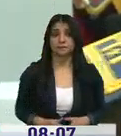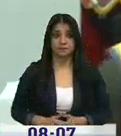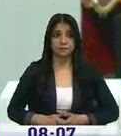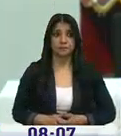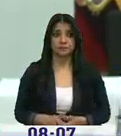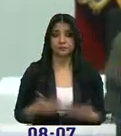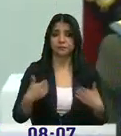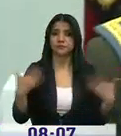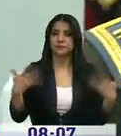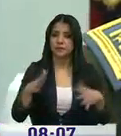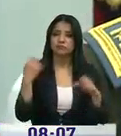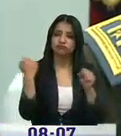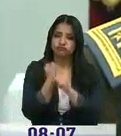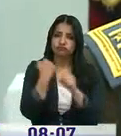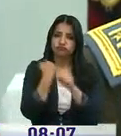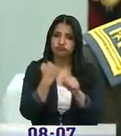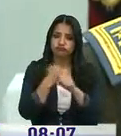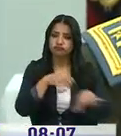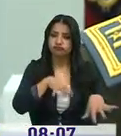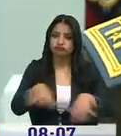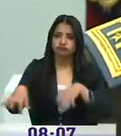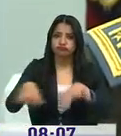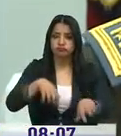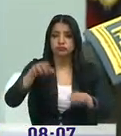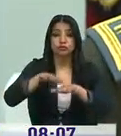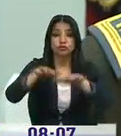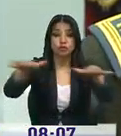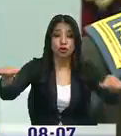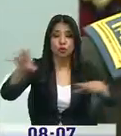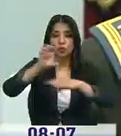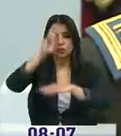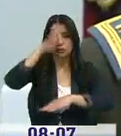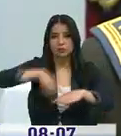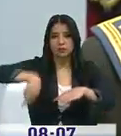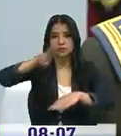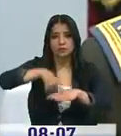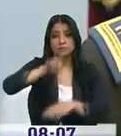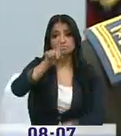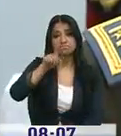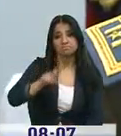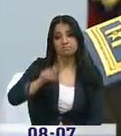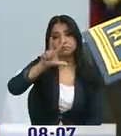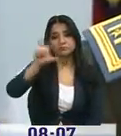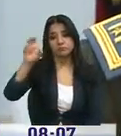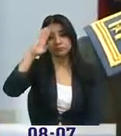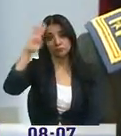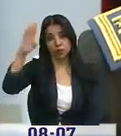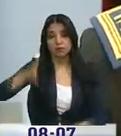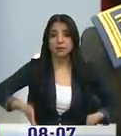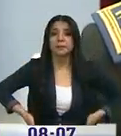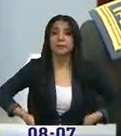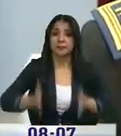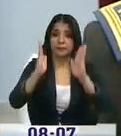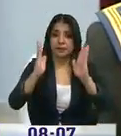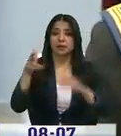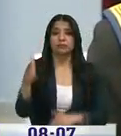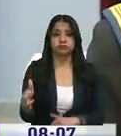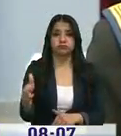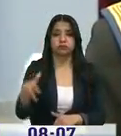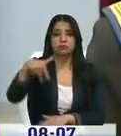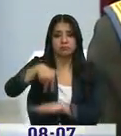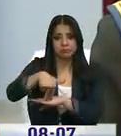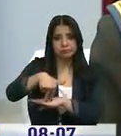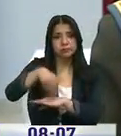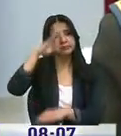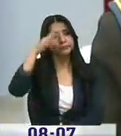estamos trabajando a nivel nacional tenemos 1300 policías en en los ejes viales hemos realizado ya